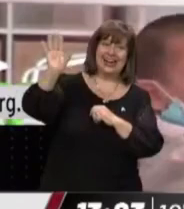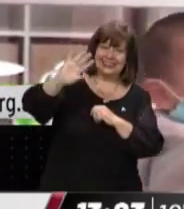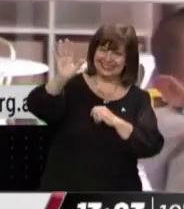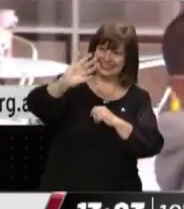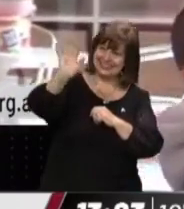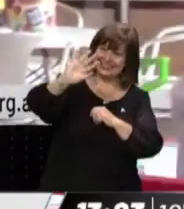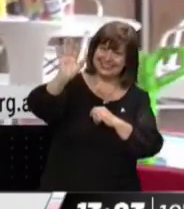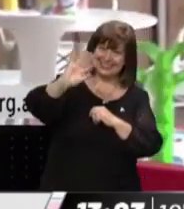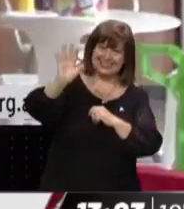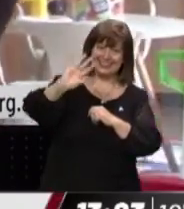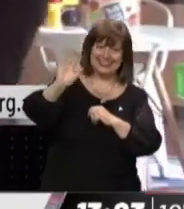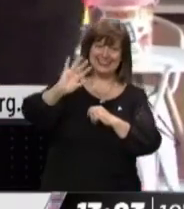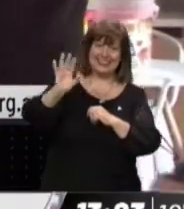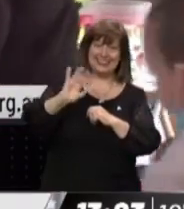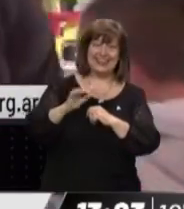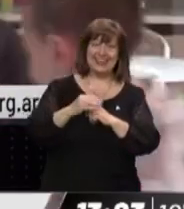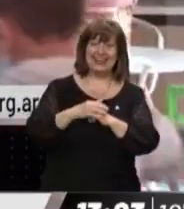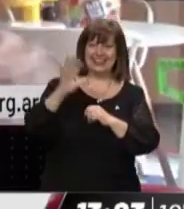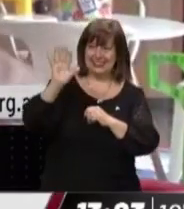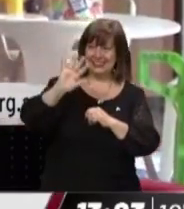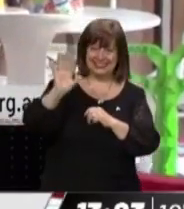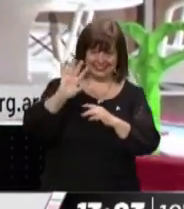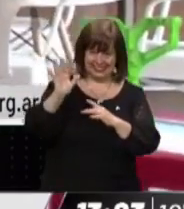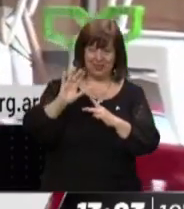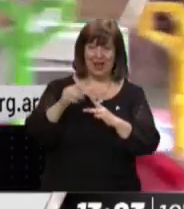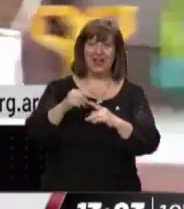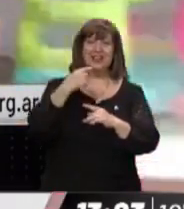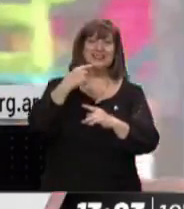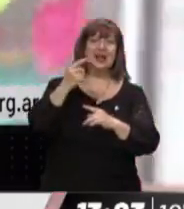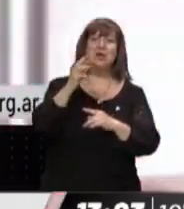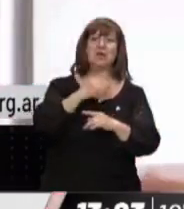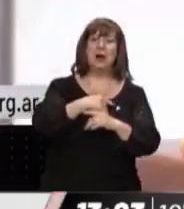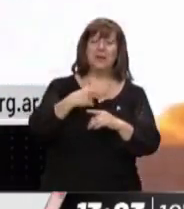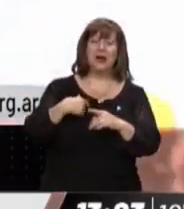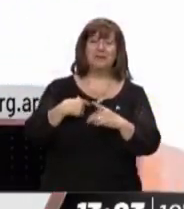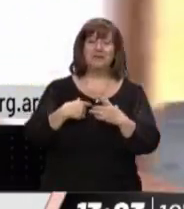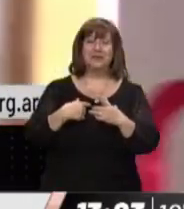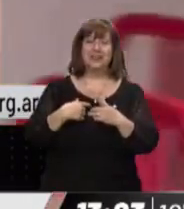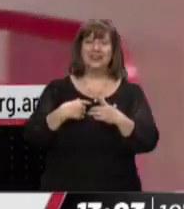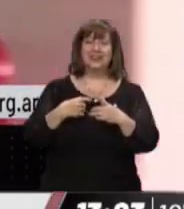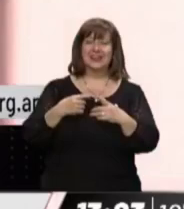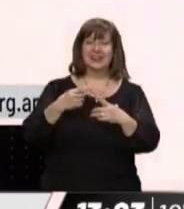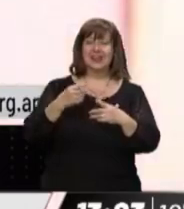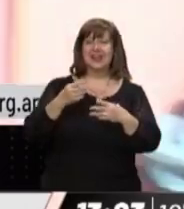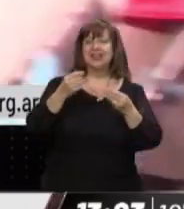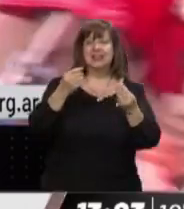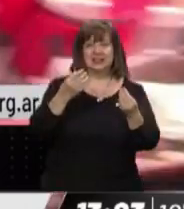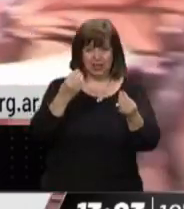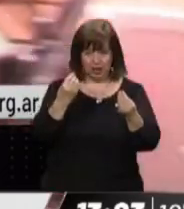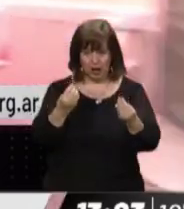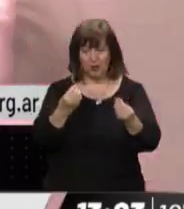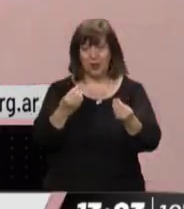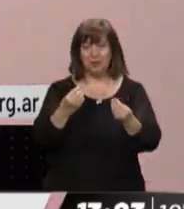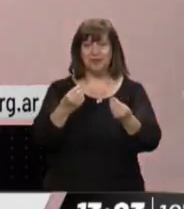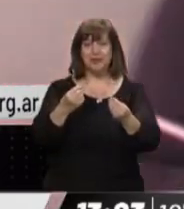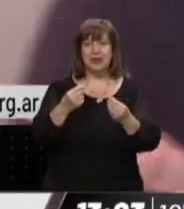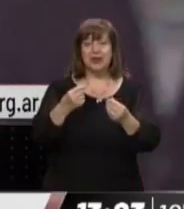con la mano. Hola. No, pero escuchen esto porque le va a llamar la atención. Dicen que los amigos se ven en las malas más que en las buenas.